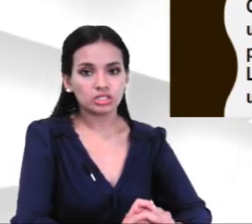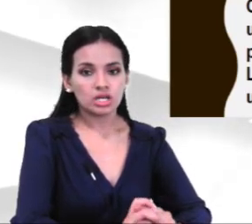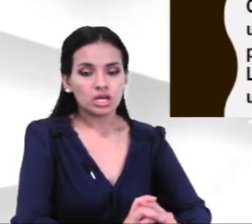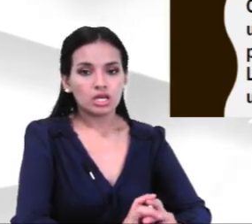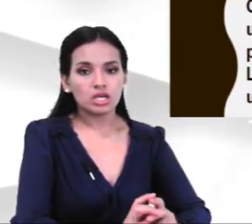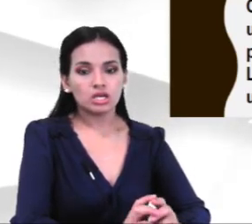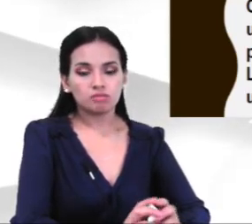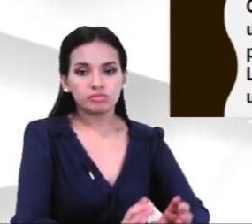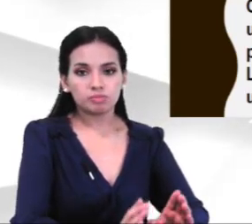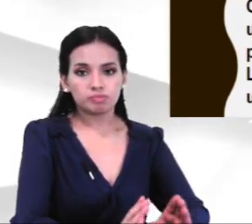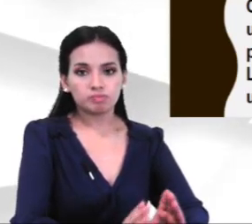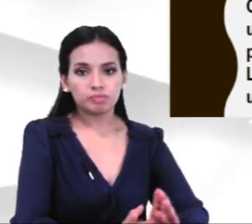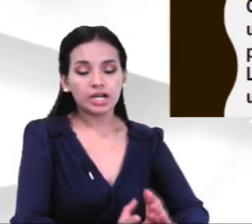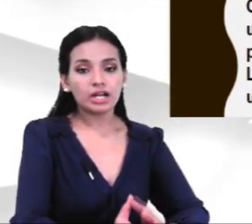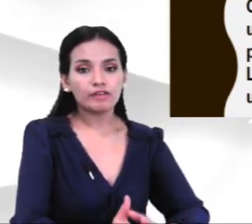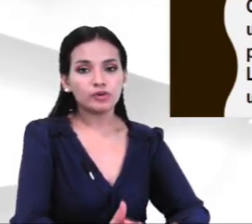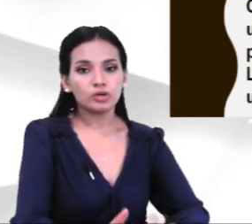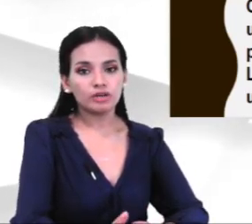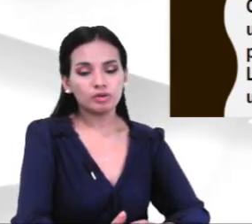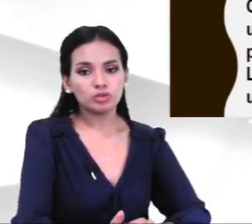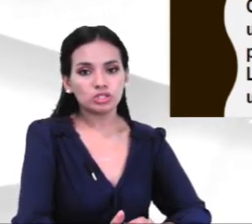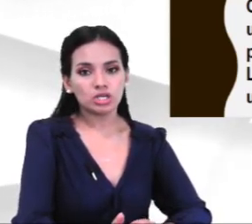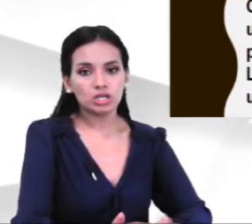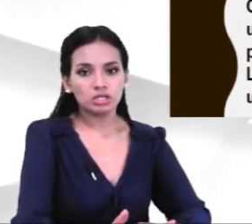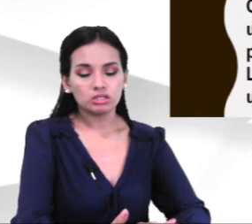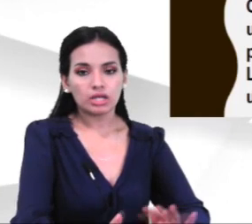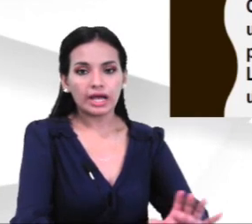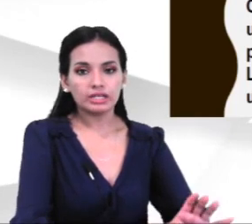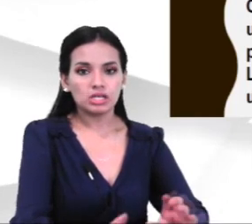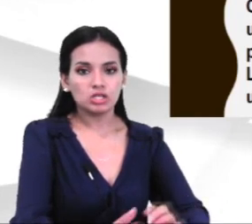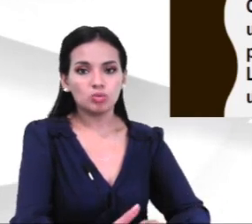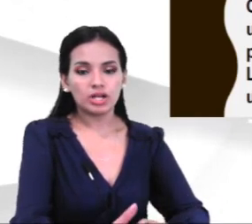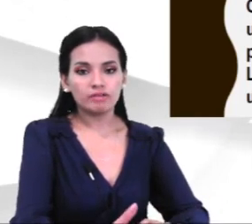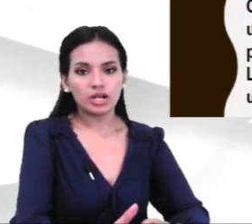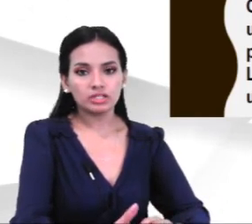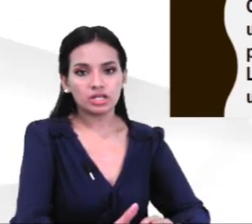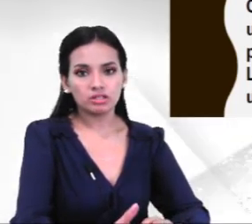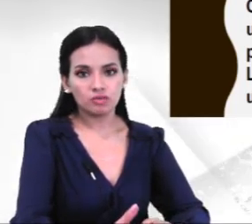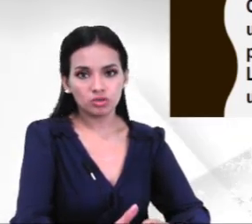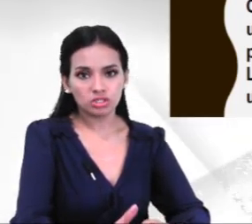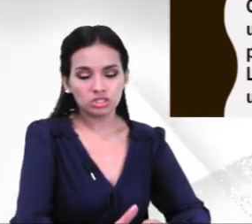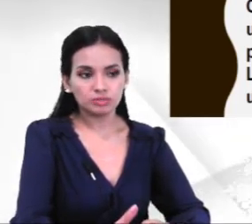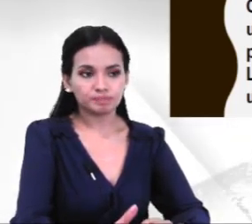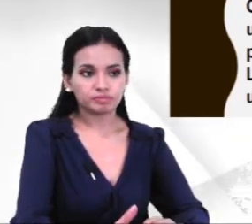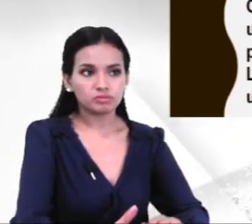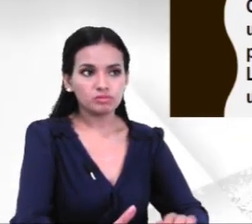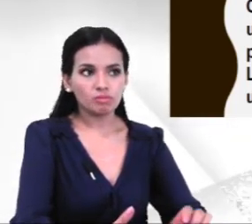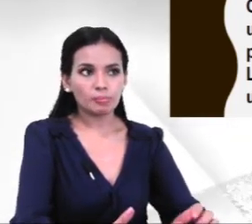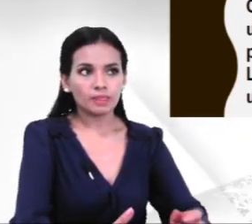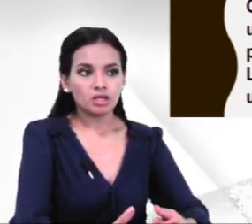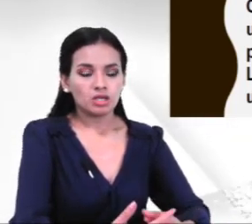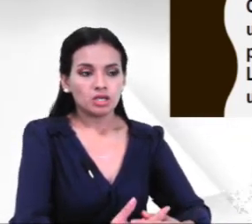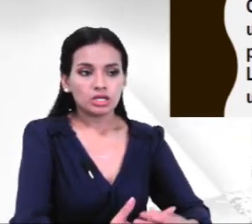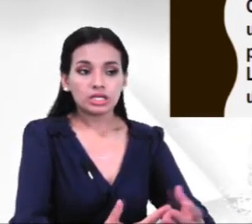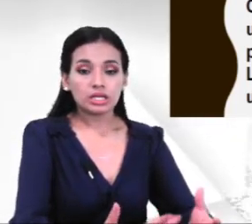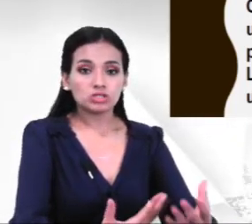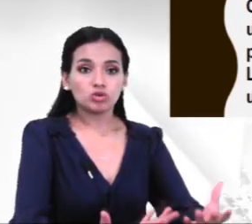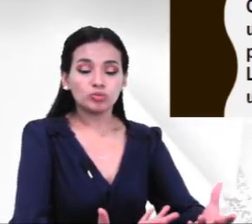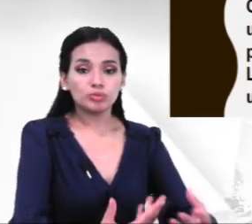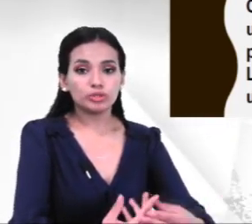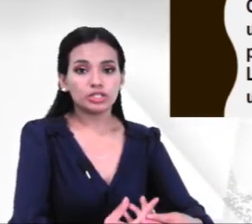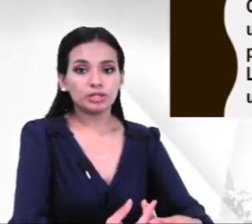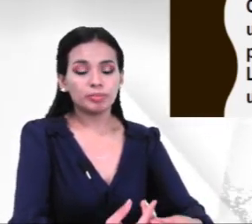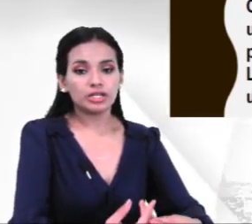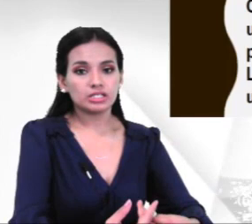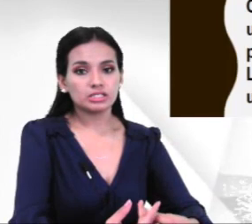zonas para la flora vemos que hay innumerable cantidad de bosques que